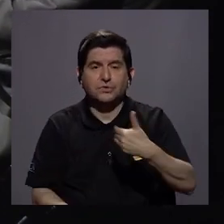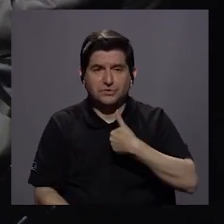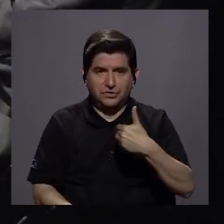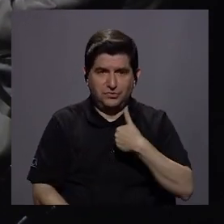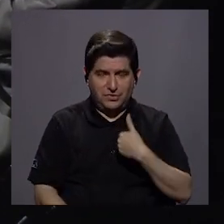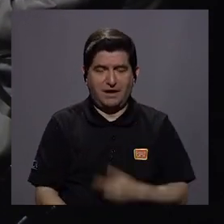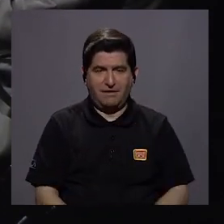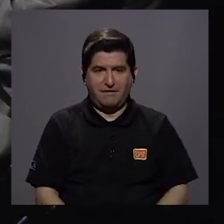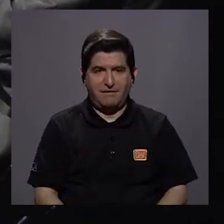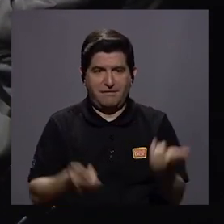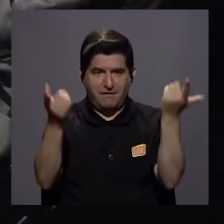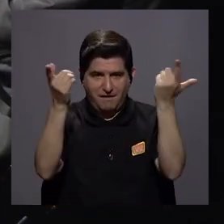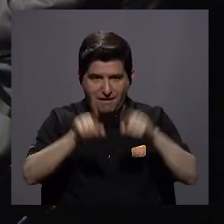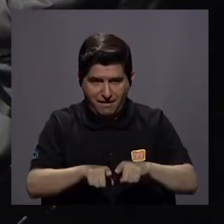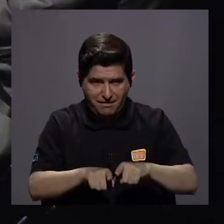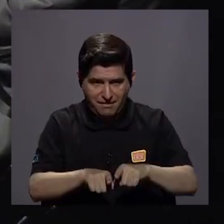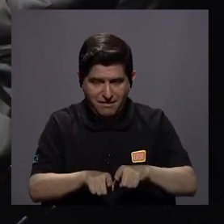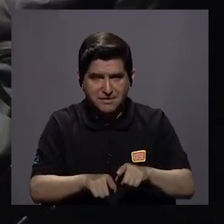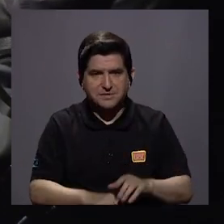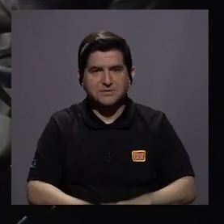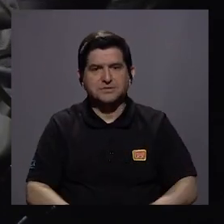que va a haber por parte